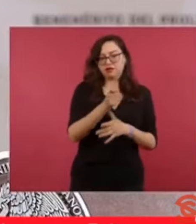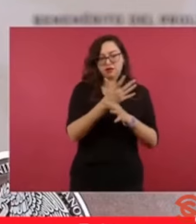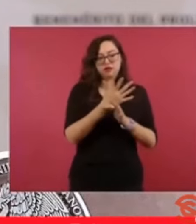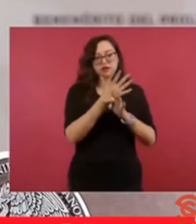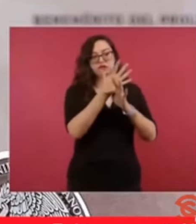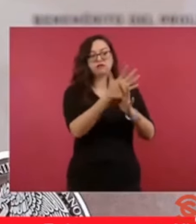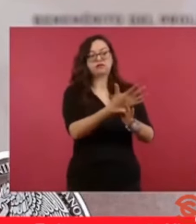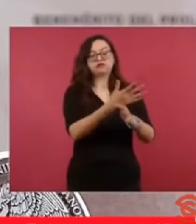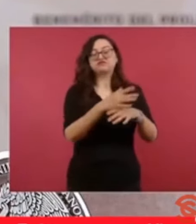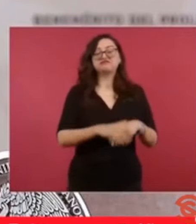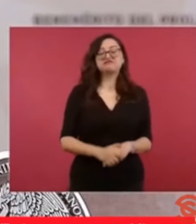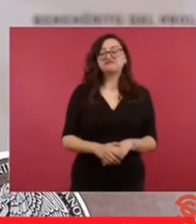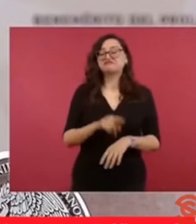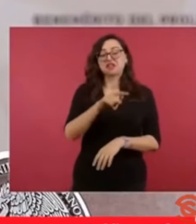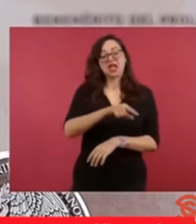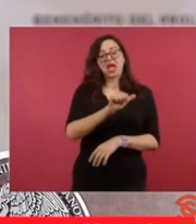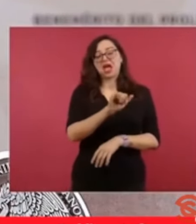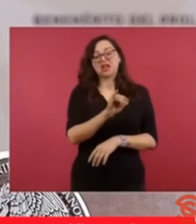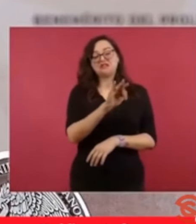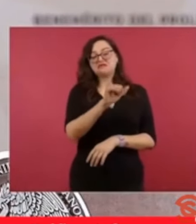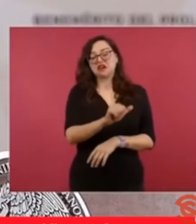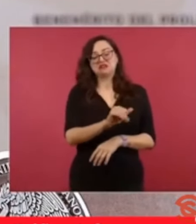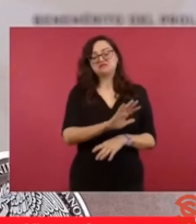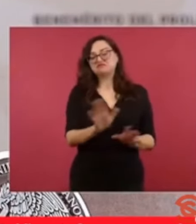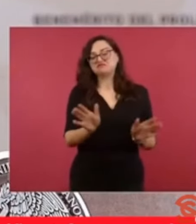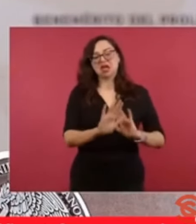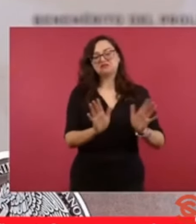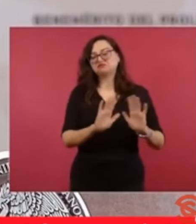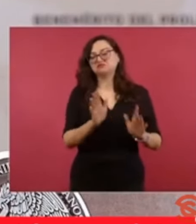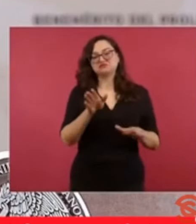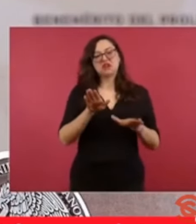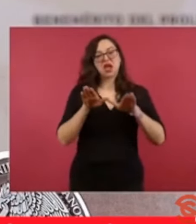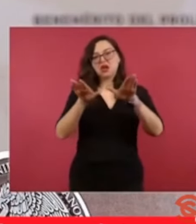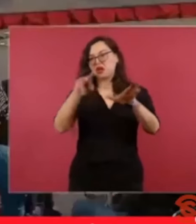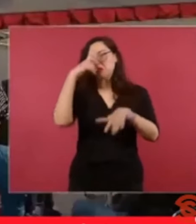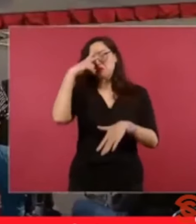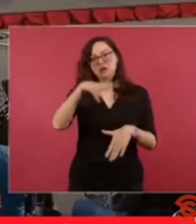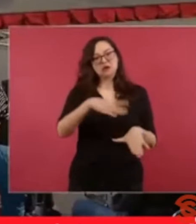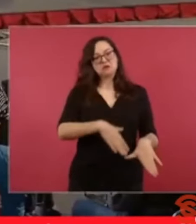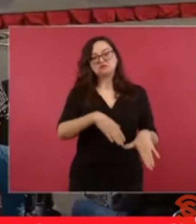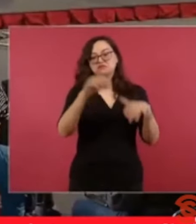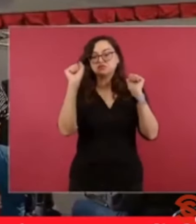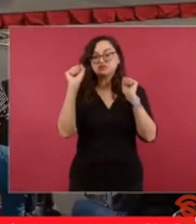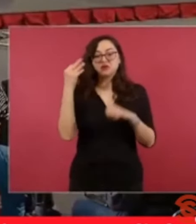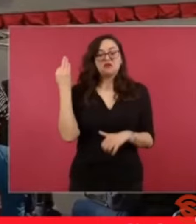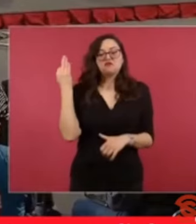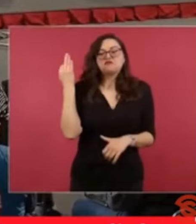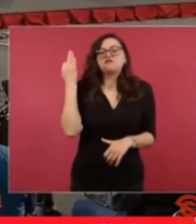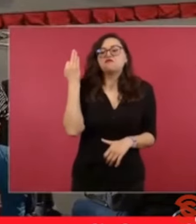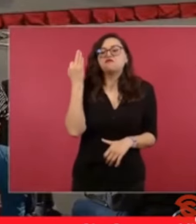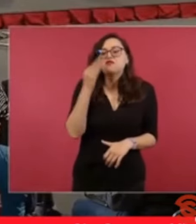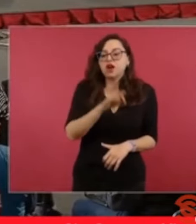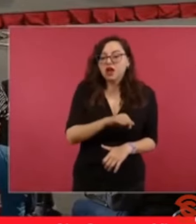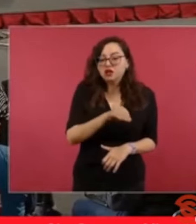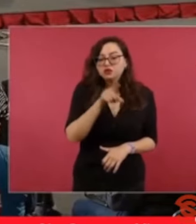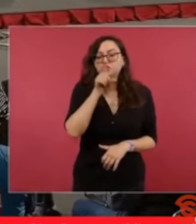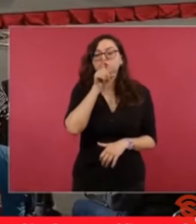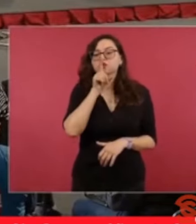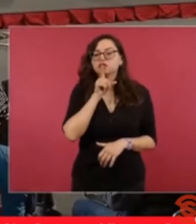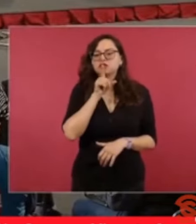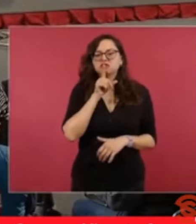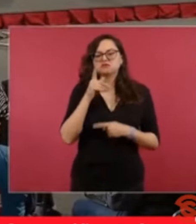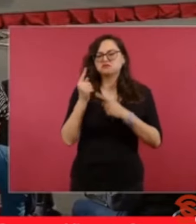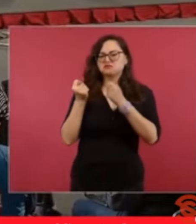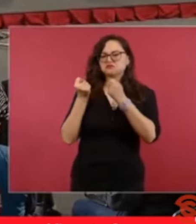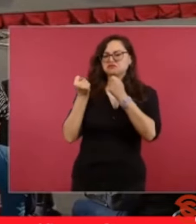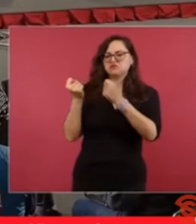la falta de rentabilidad, pero resultó falso. Sin embargo, comenzó a diseminarse la mentira en redes sociales